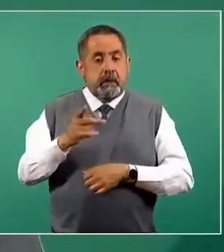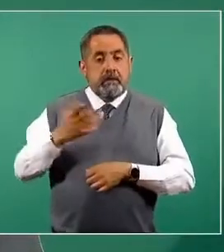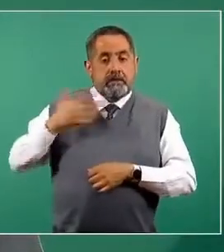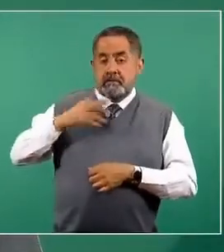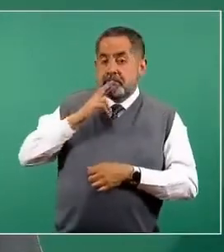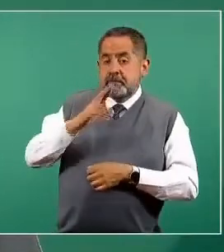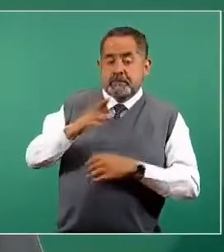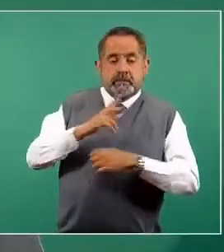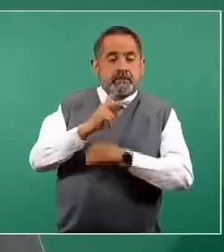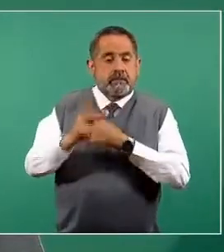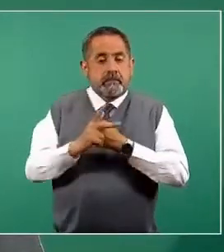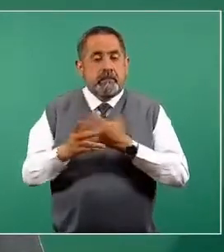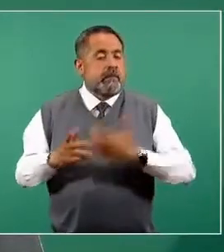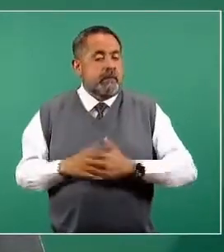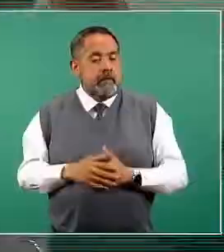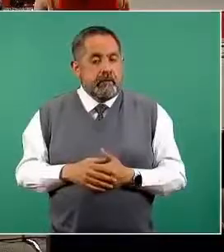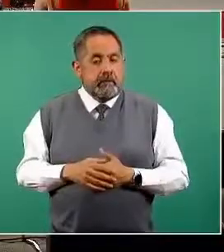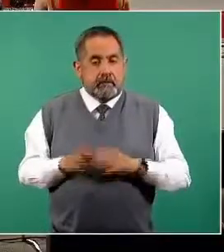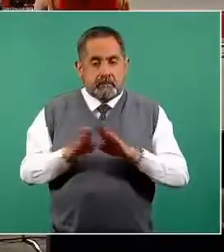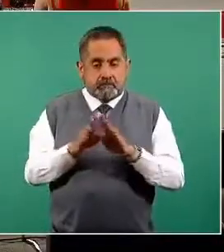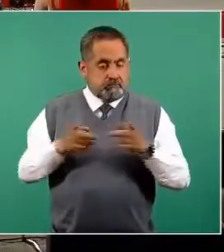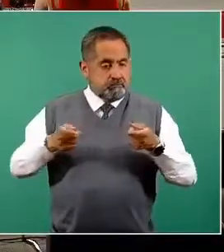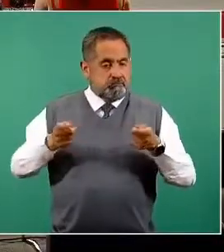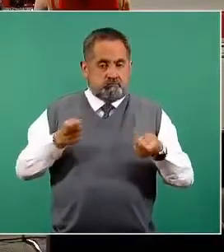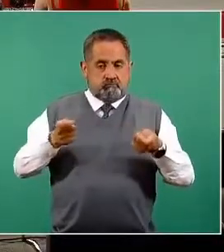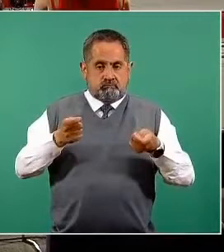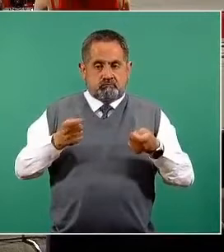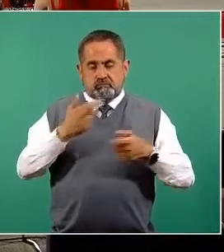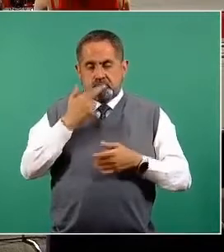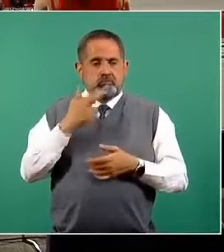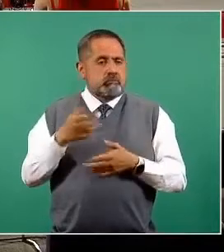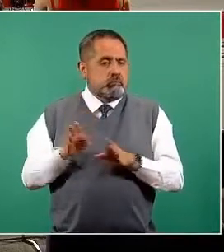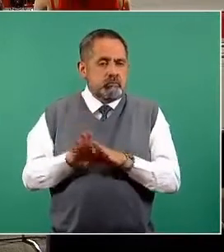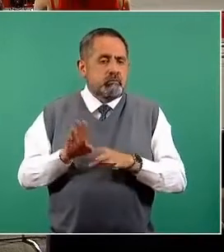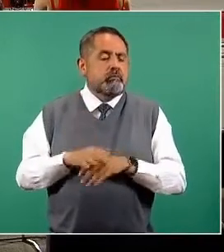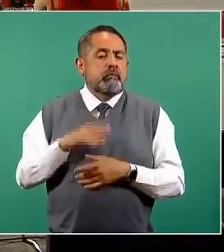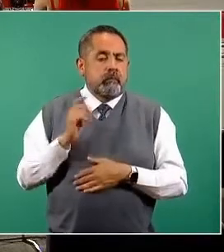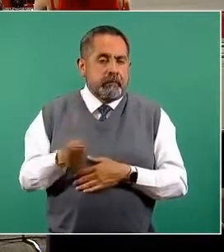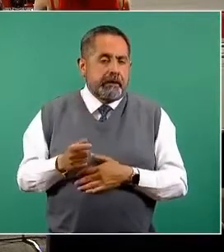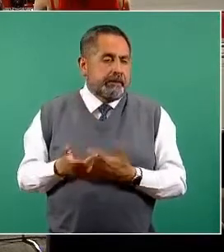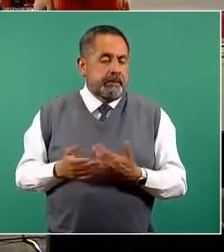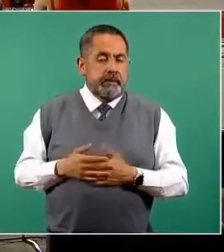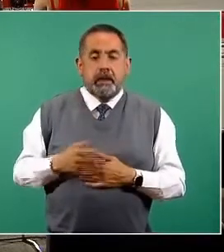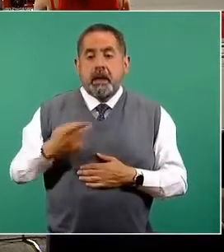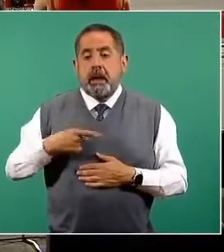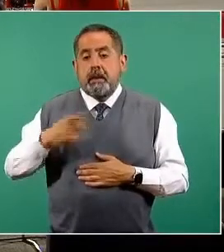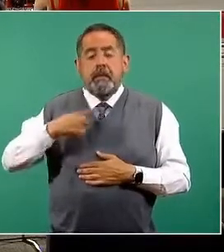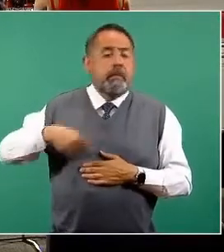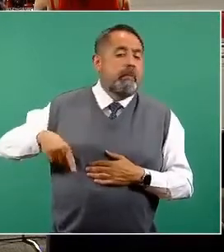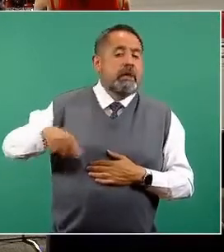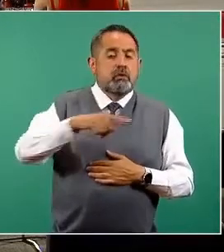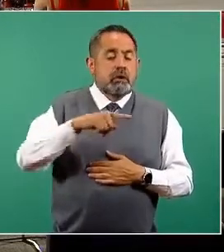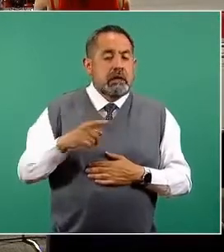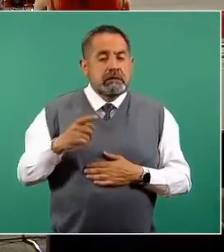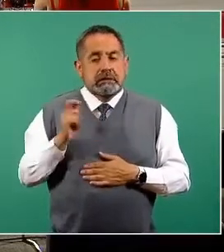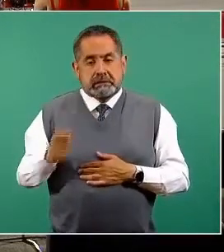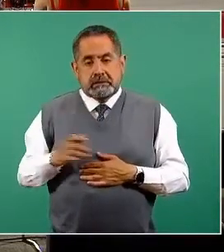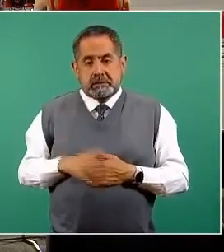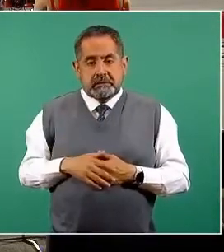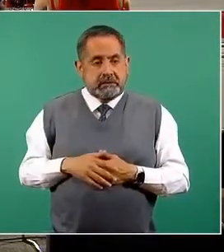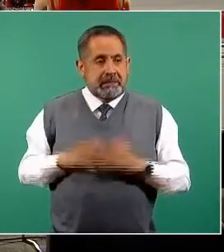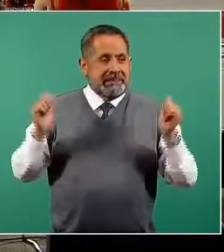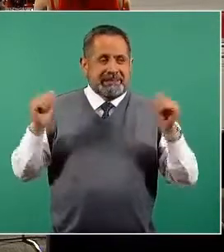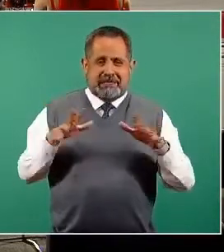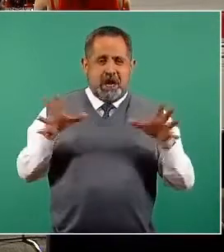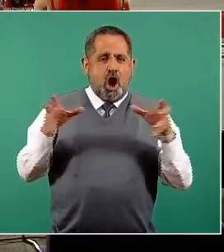los países, entonces el mecanismo de control es lograr que las personas estén en